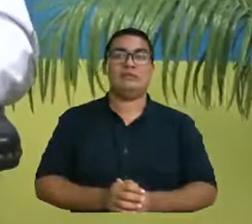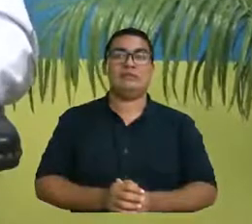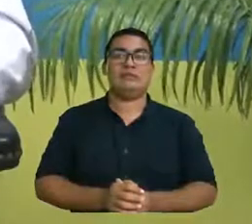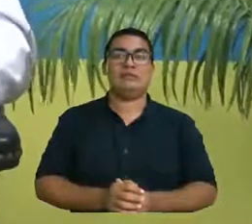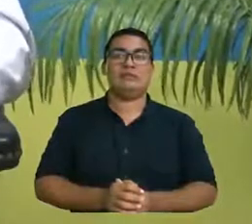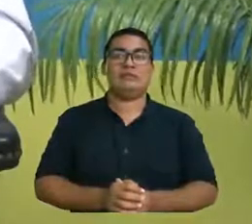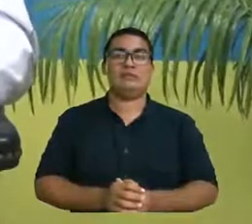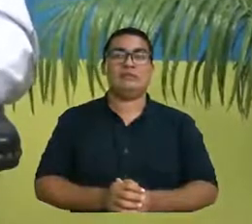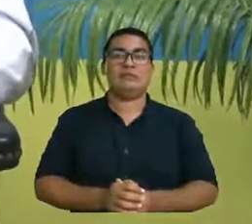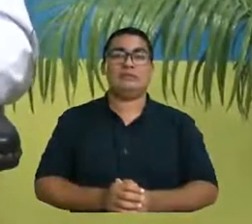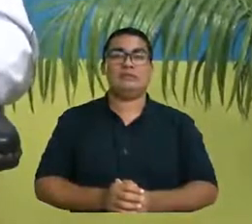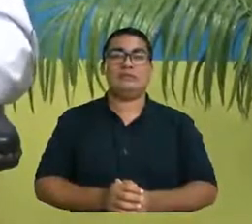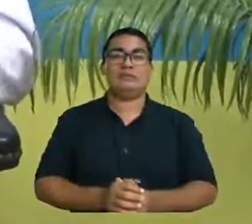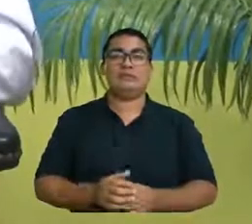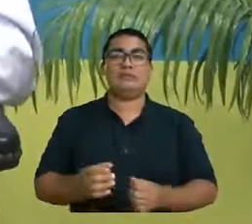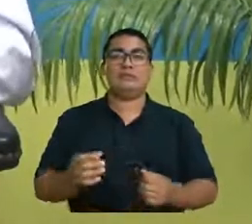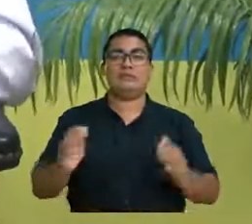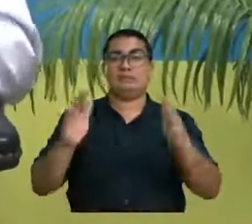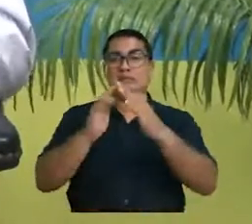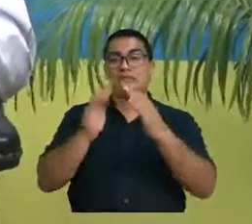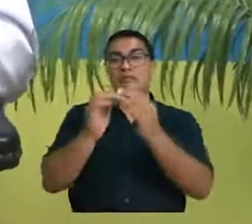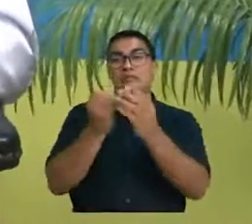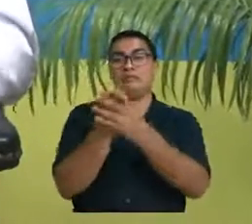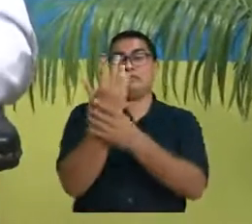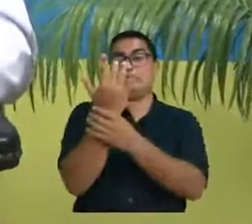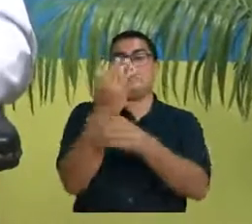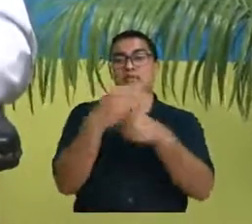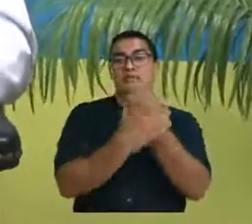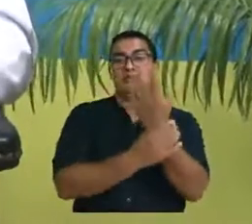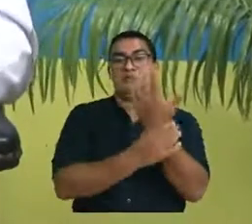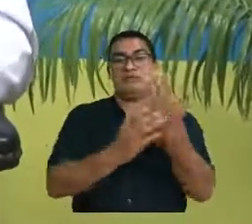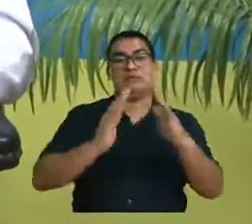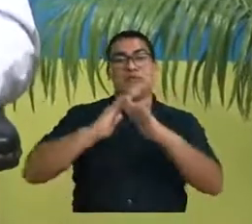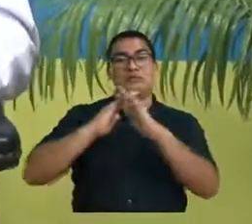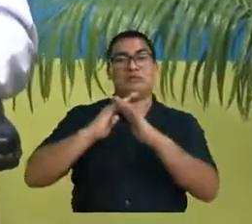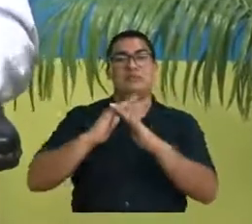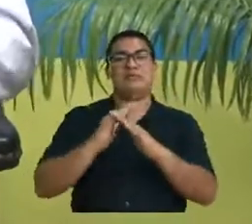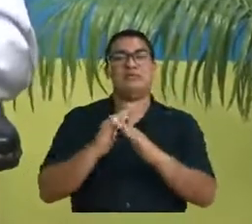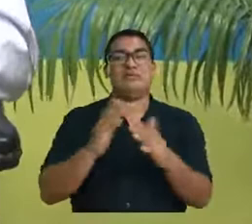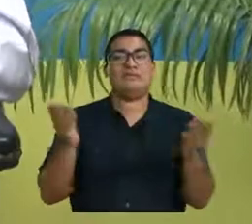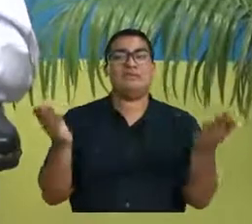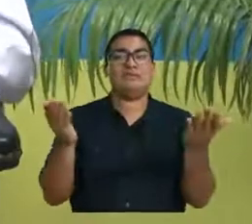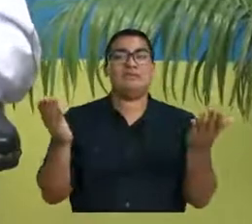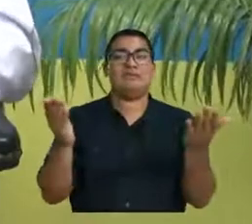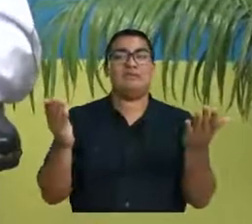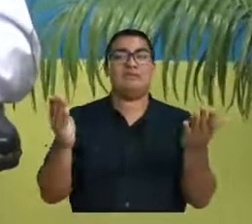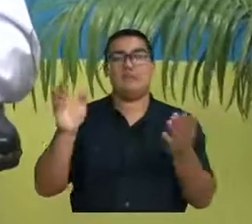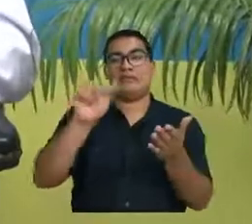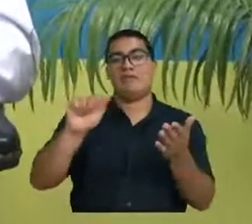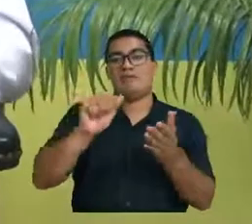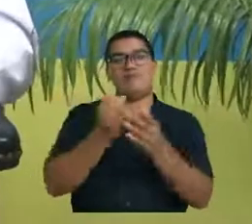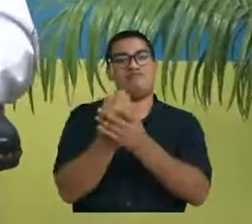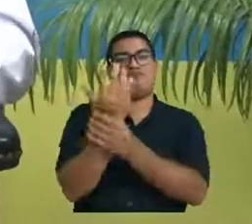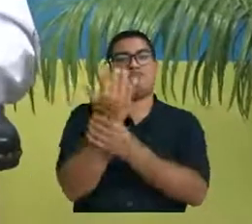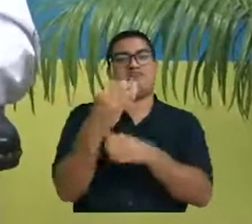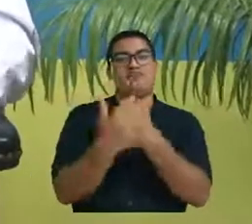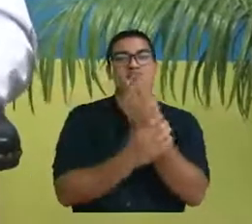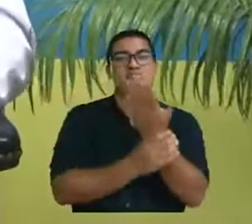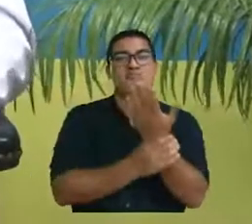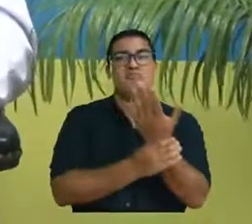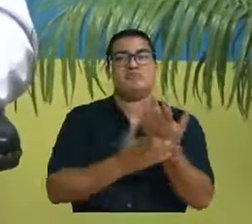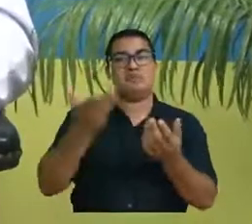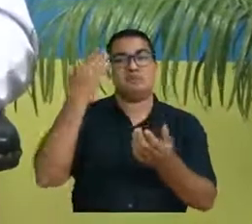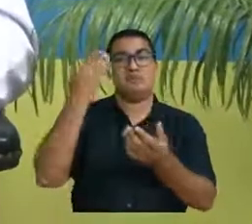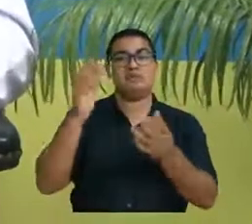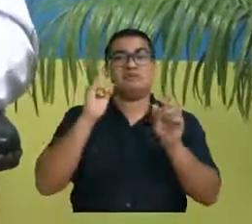tuviéramos oportunidad de usar guantes en la casa, protectores, ¿verdad? De esos guantes domésticos plásticos, pues sabemos que eso te